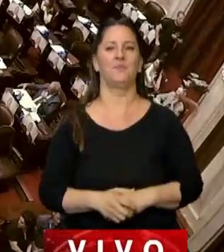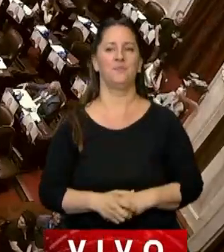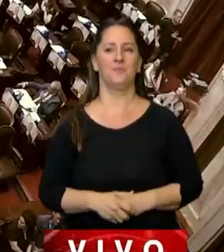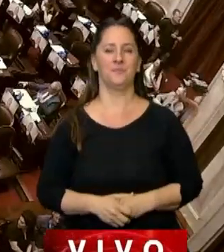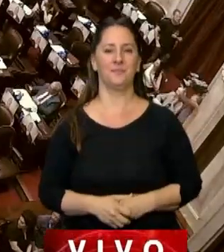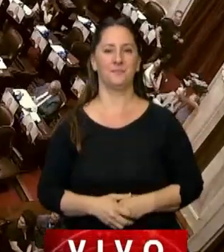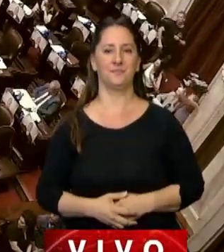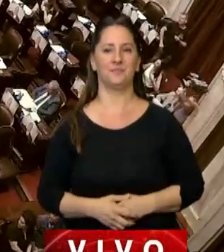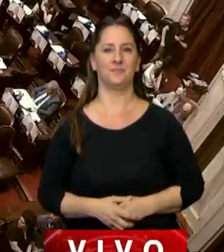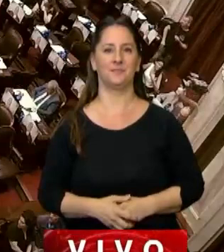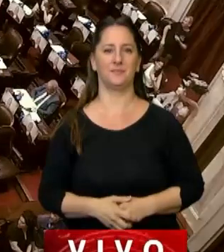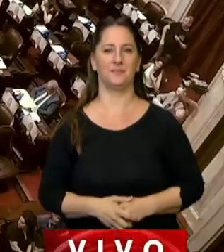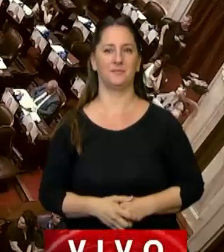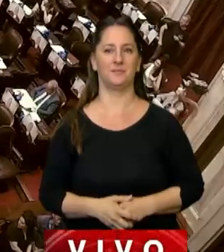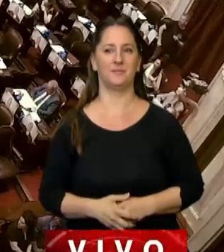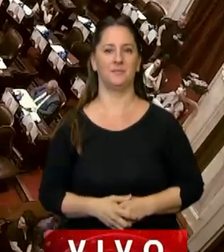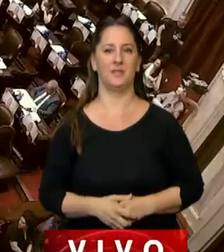diciéndoles...